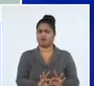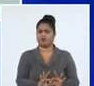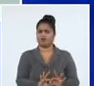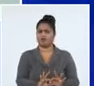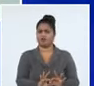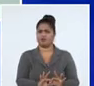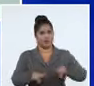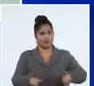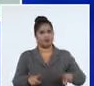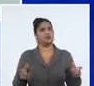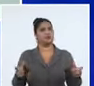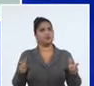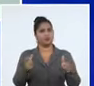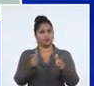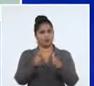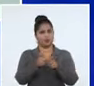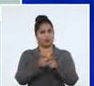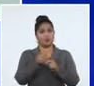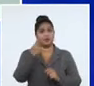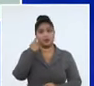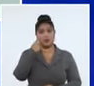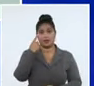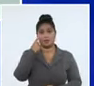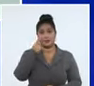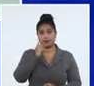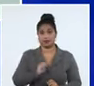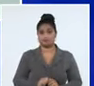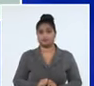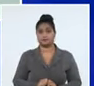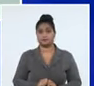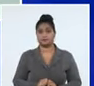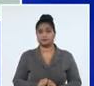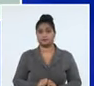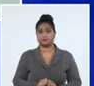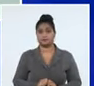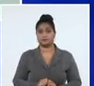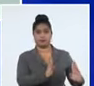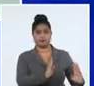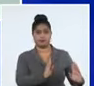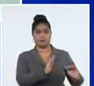disminuyendo, todavía con una tasa un tanto elevada, es la más alta,